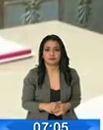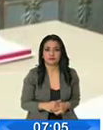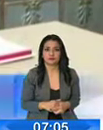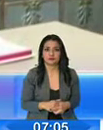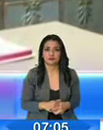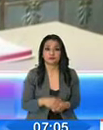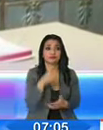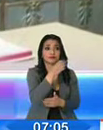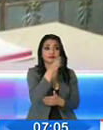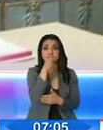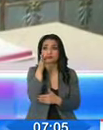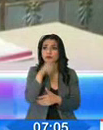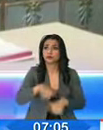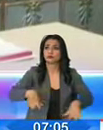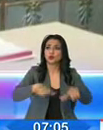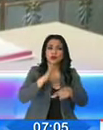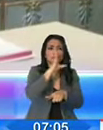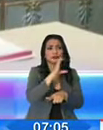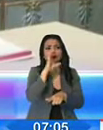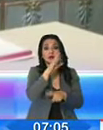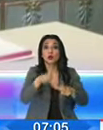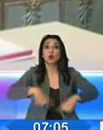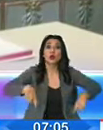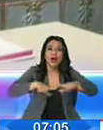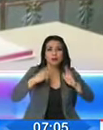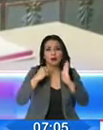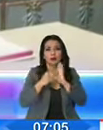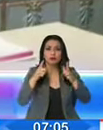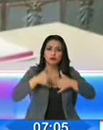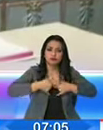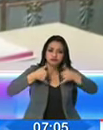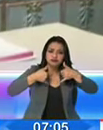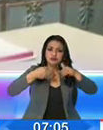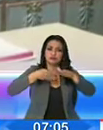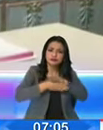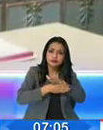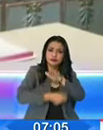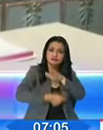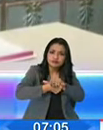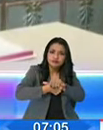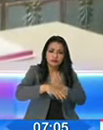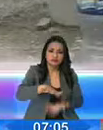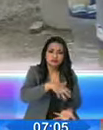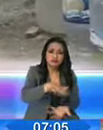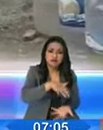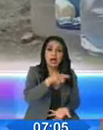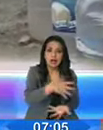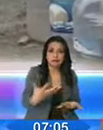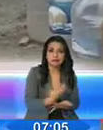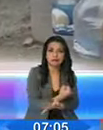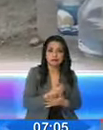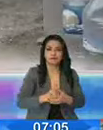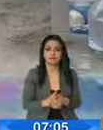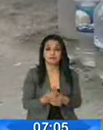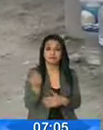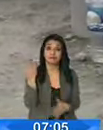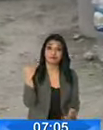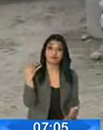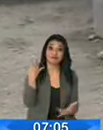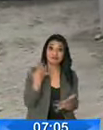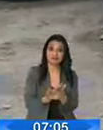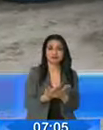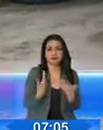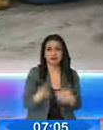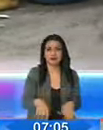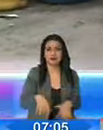se da el abasto, pues, a los lugares en donde existe un almacenamiento en grandes cantidades. En los últimos días han logrado sacar del mercado